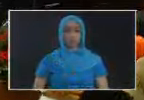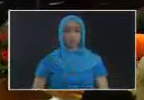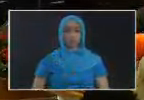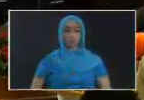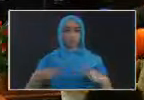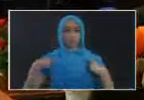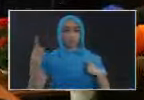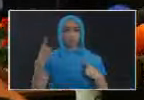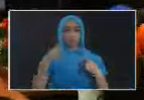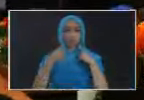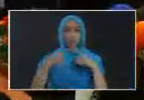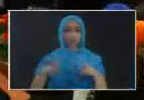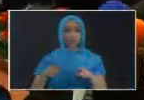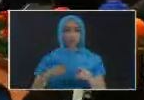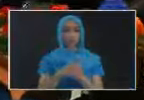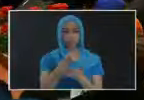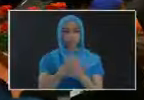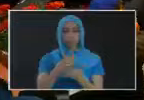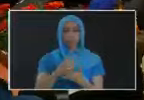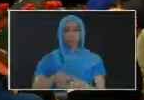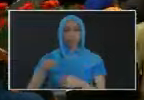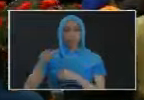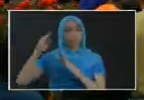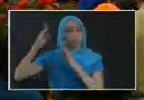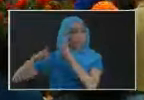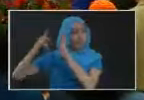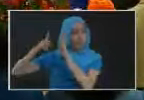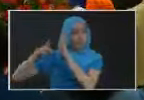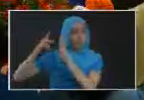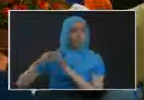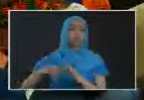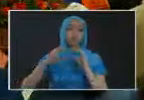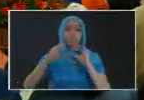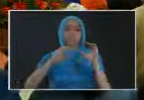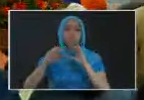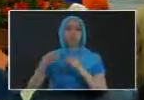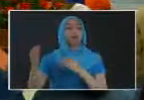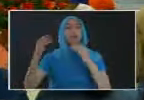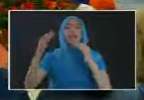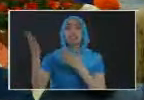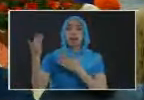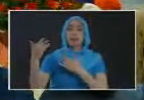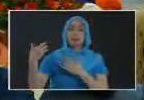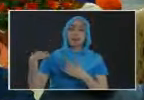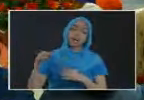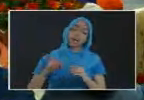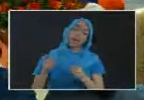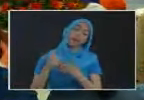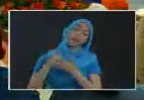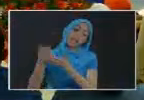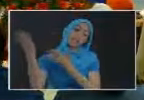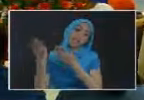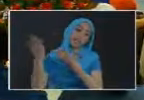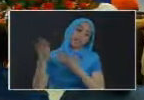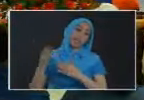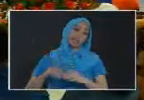hay un anuncio del Departamento de Medios de Comunicación. Hacen el llamado para servir en el área de traducción. Si